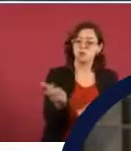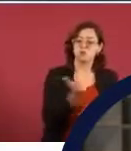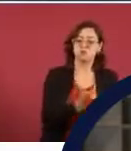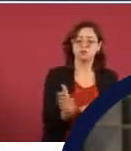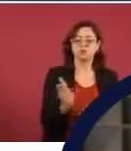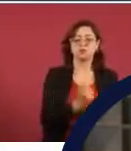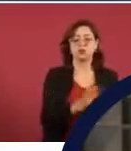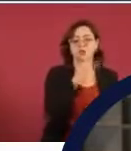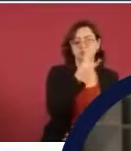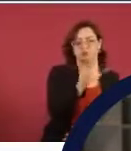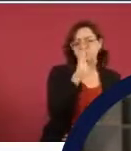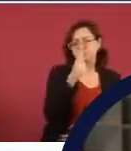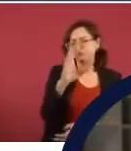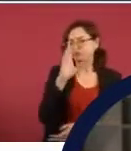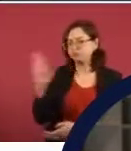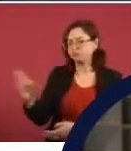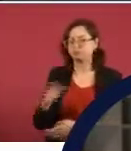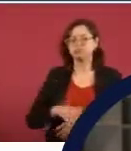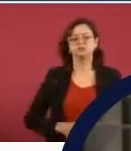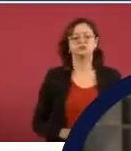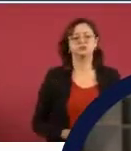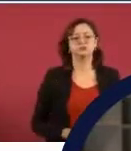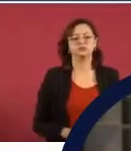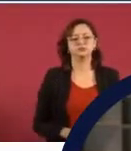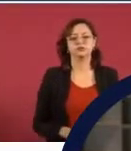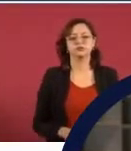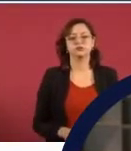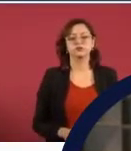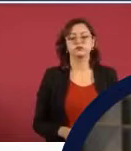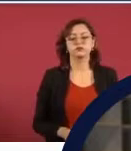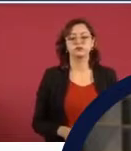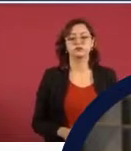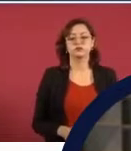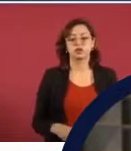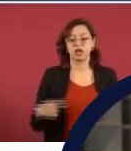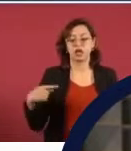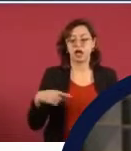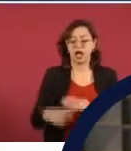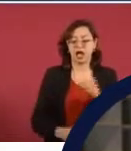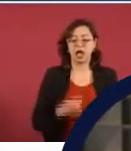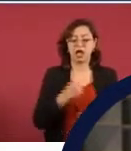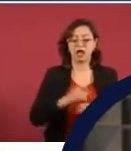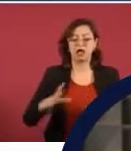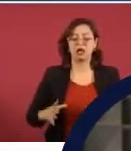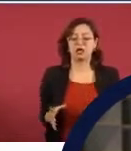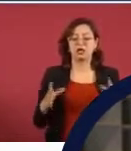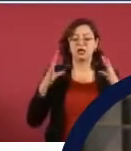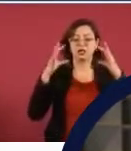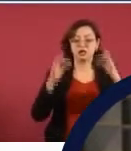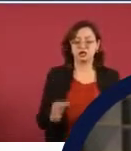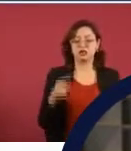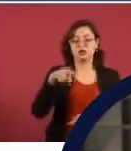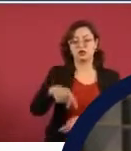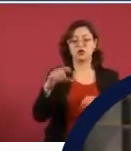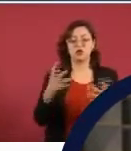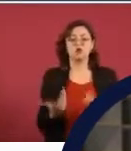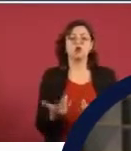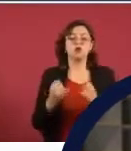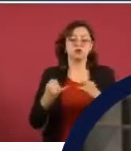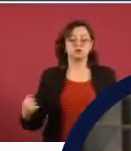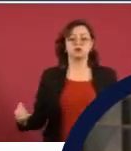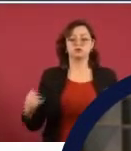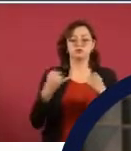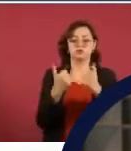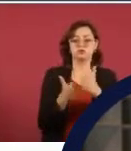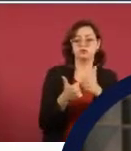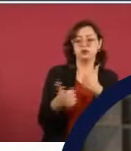tengamos crecimiento muy abajo, por abajo del 2.4% de promedio que tuvo el neoliberalismo. Pero si cambian